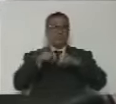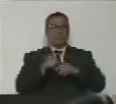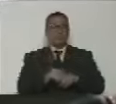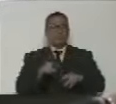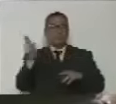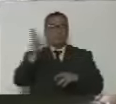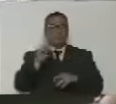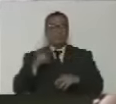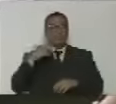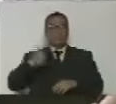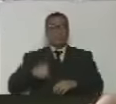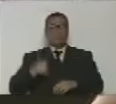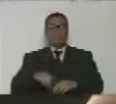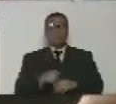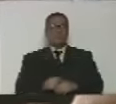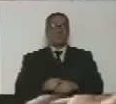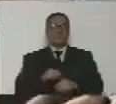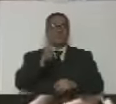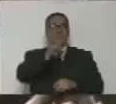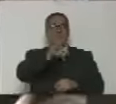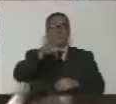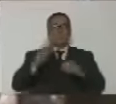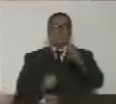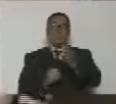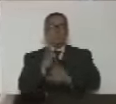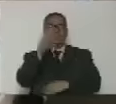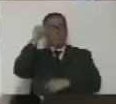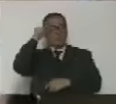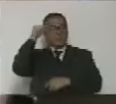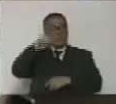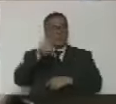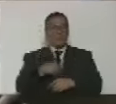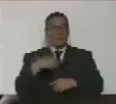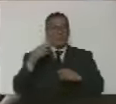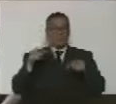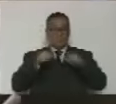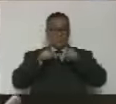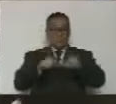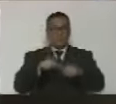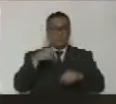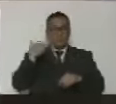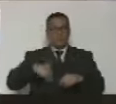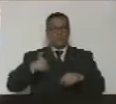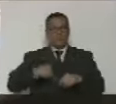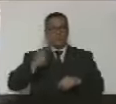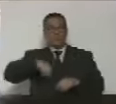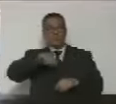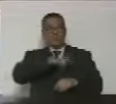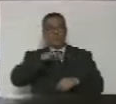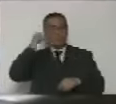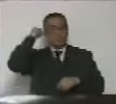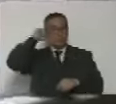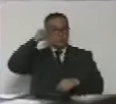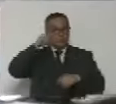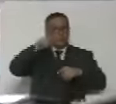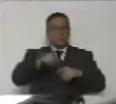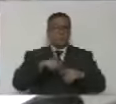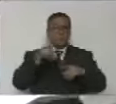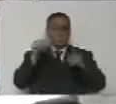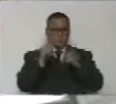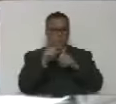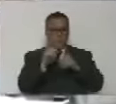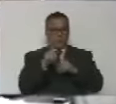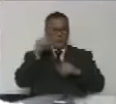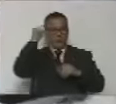la República Argentina. 25 de mayo, Día de la Patria Argentina. Nosotros conmemoramos esa fecha.